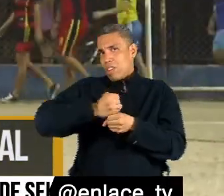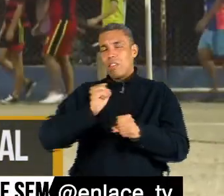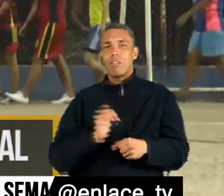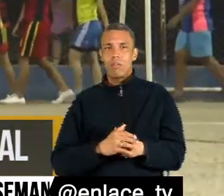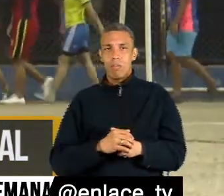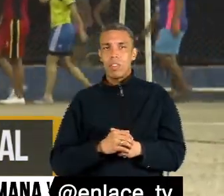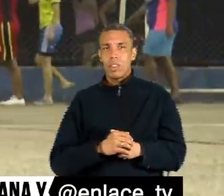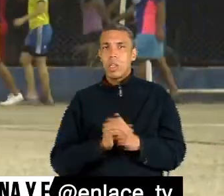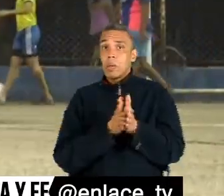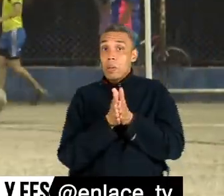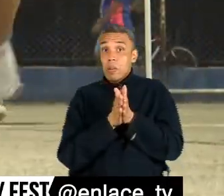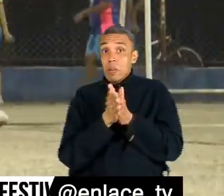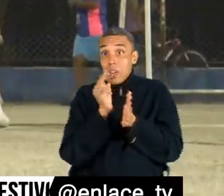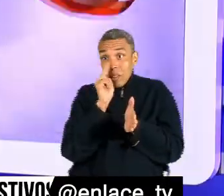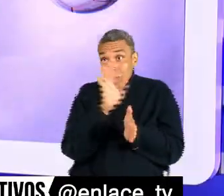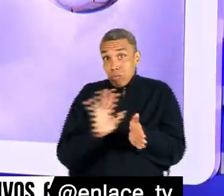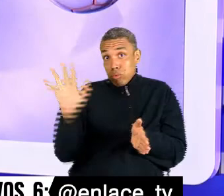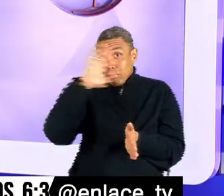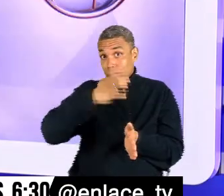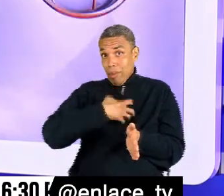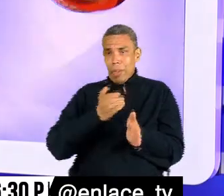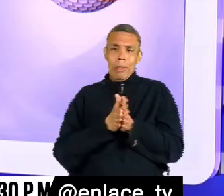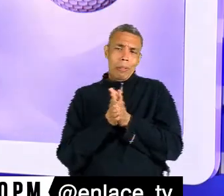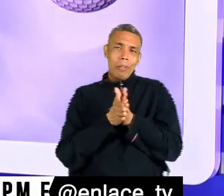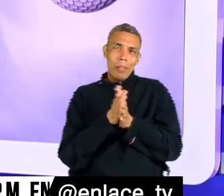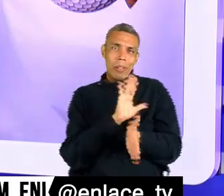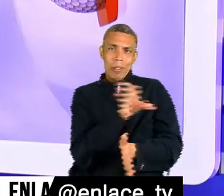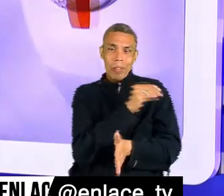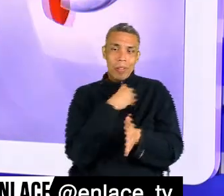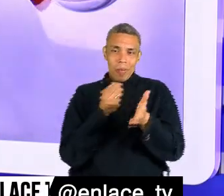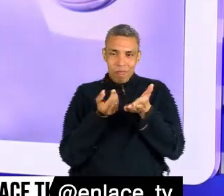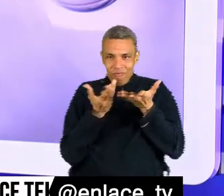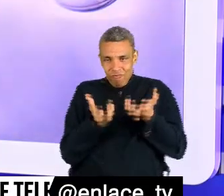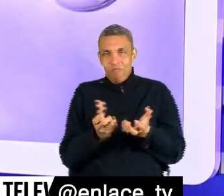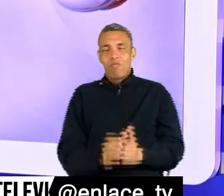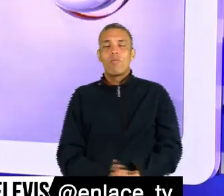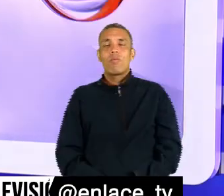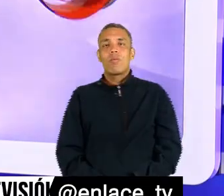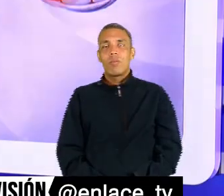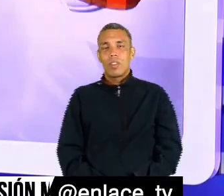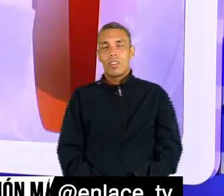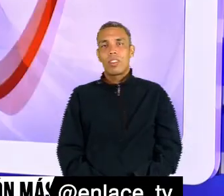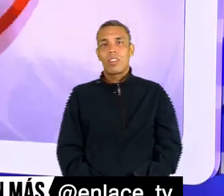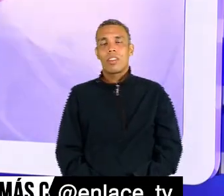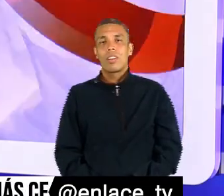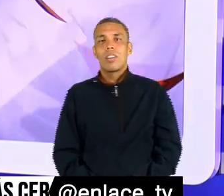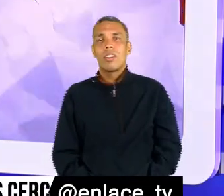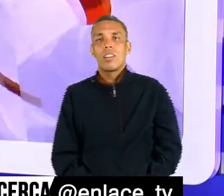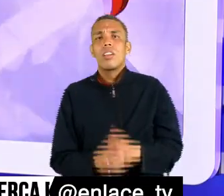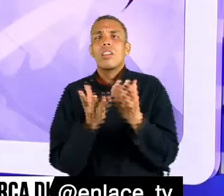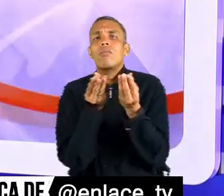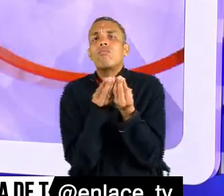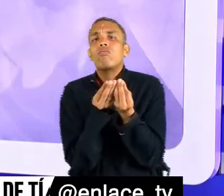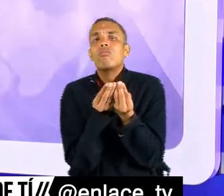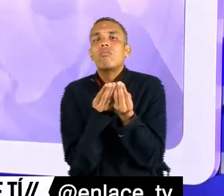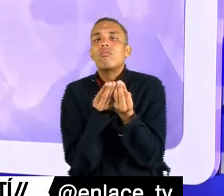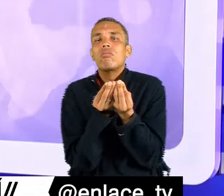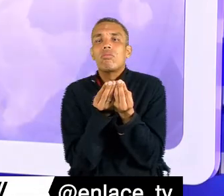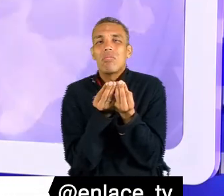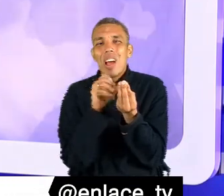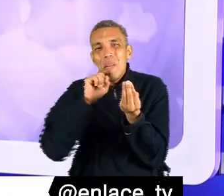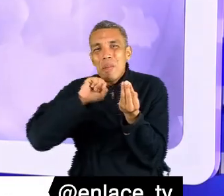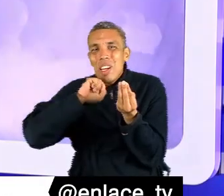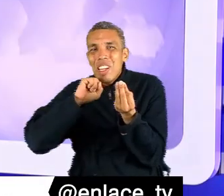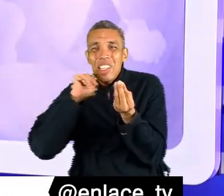el evento nacional. Y es que en este onceno femenino se destaca la presencia de Pilar Sierra. Ella quiere llevar